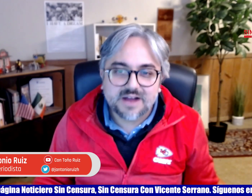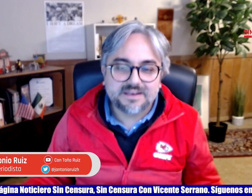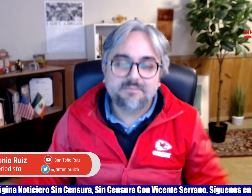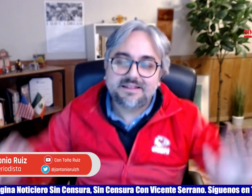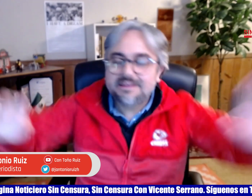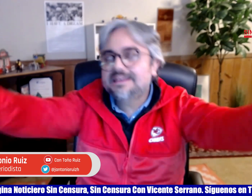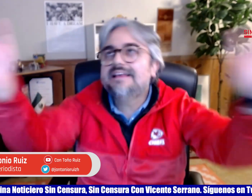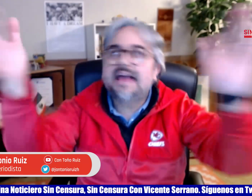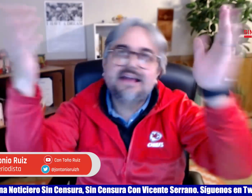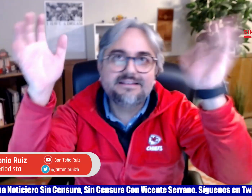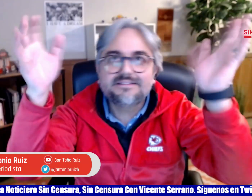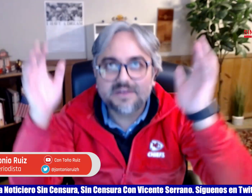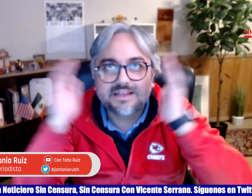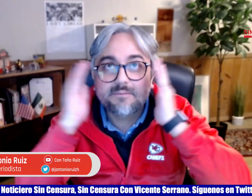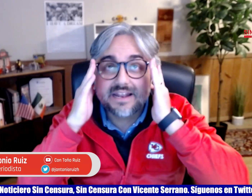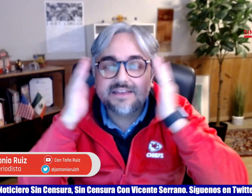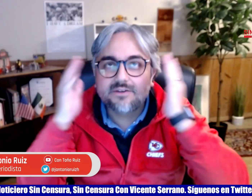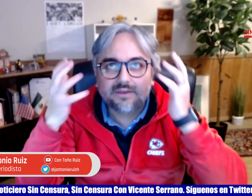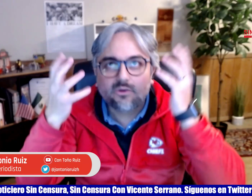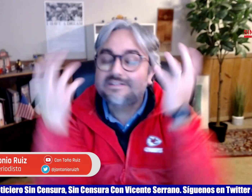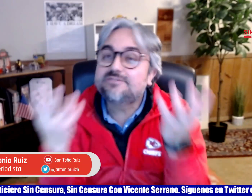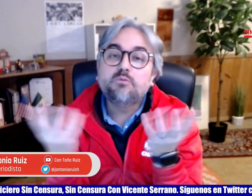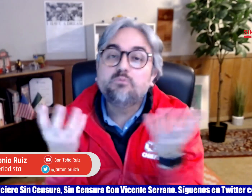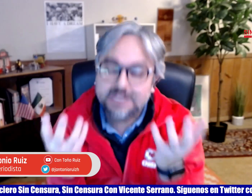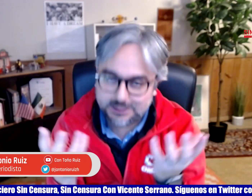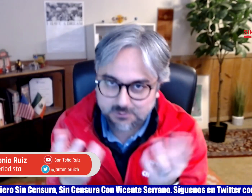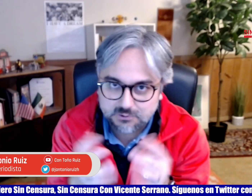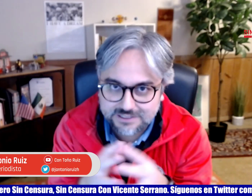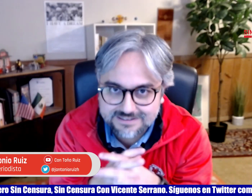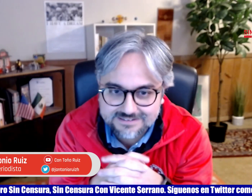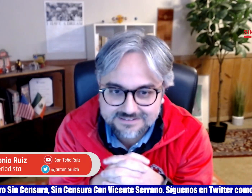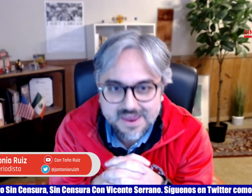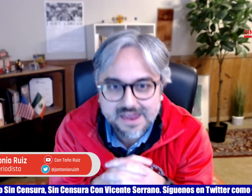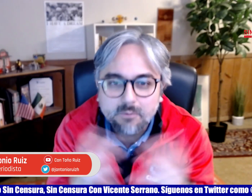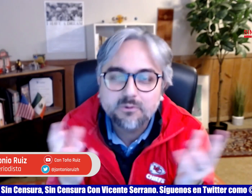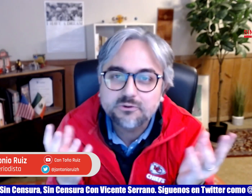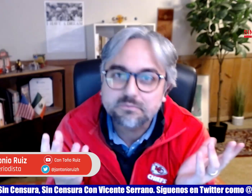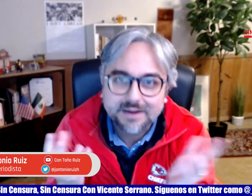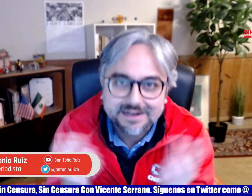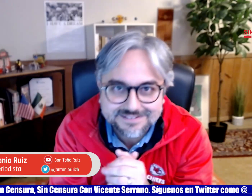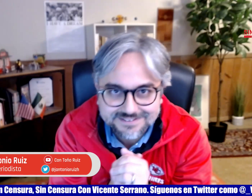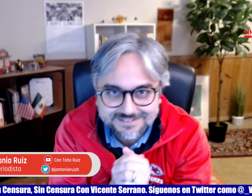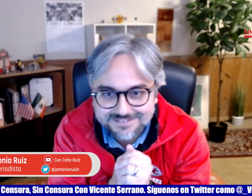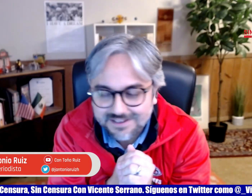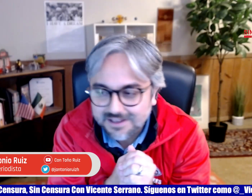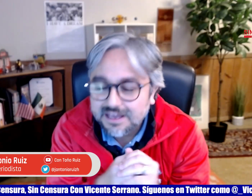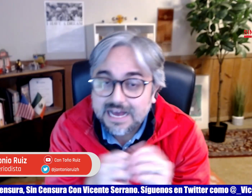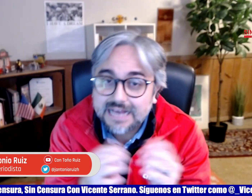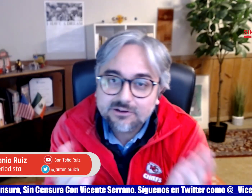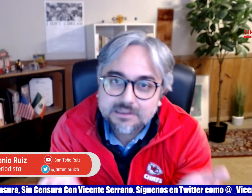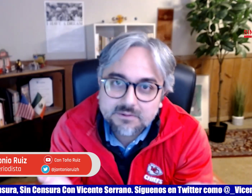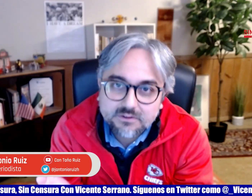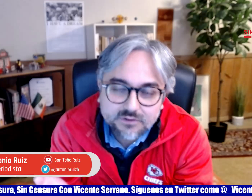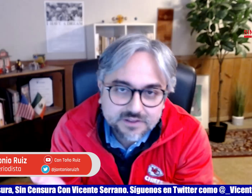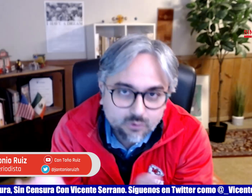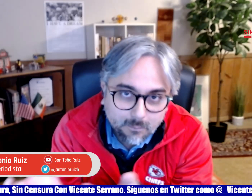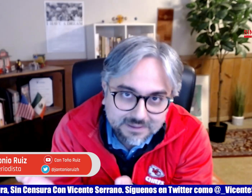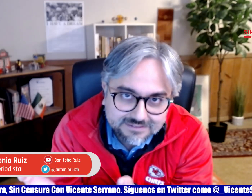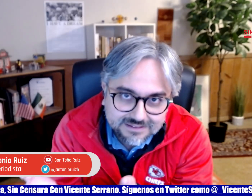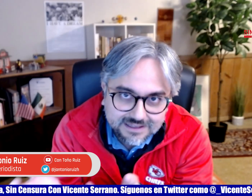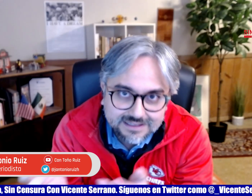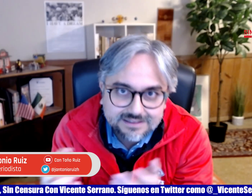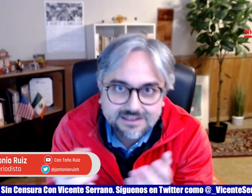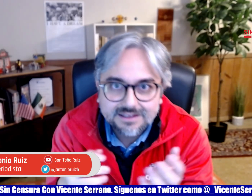su gabinete. Insisto, también ahí yo insisto en muchas cosas, hago muchos paréntesis. Aquí no estamos defendiendo a